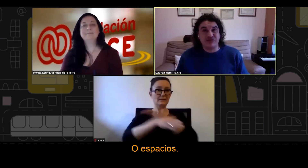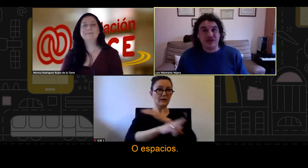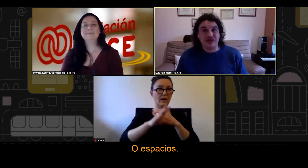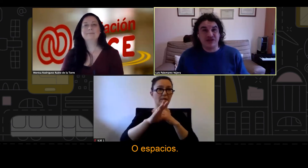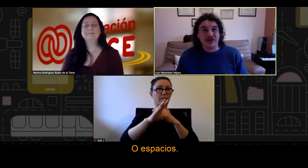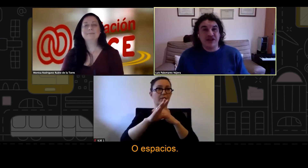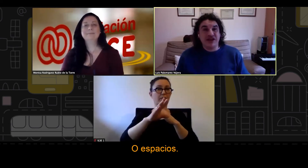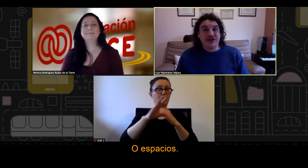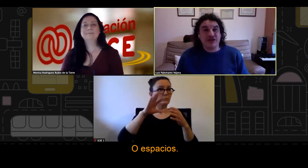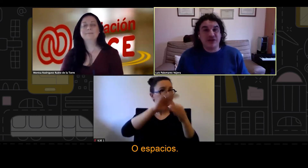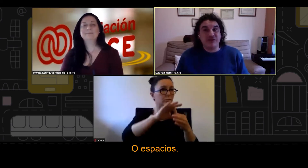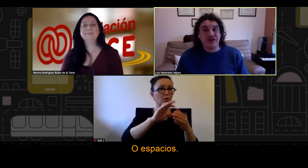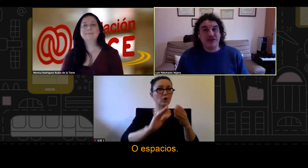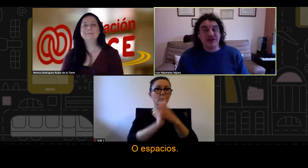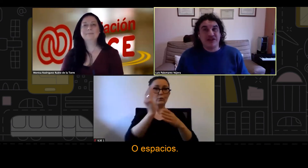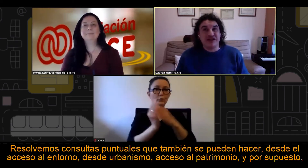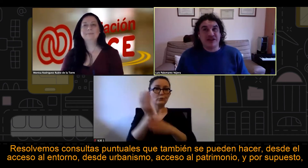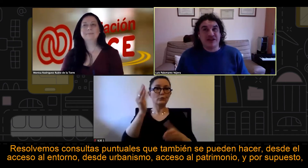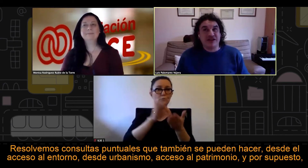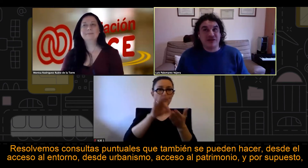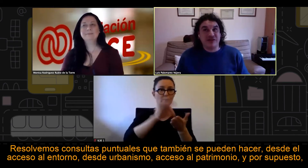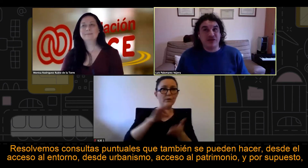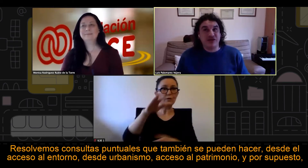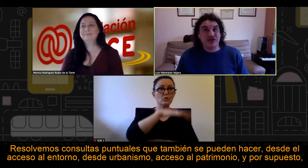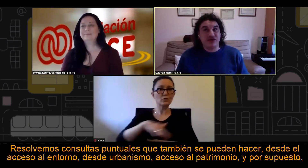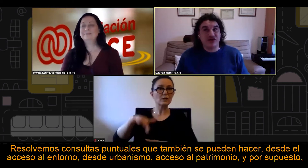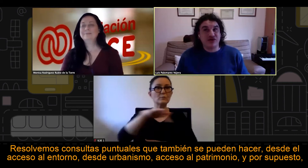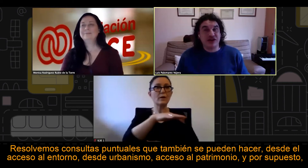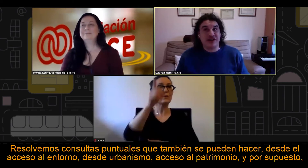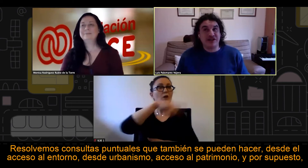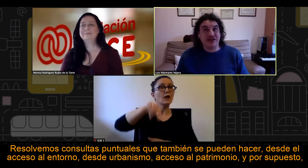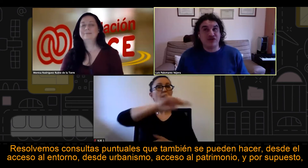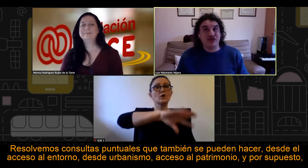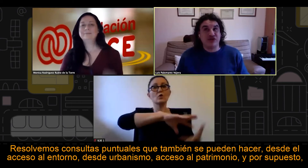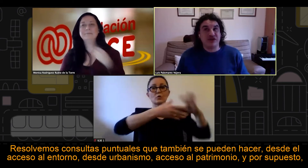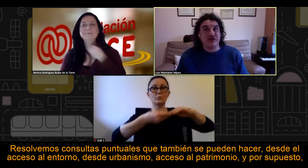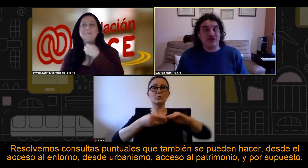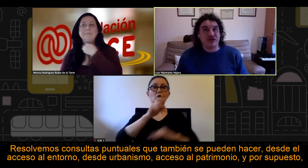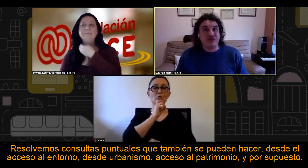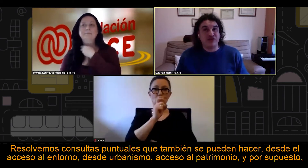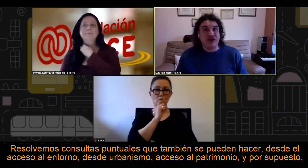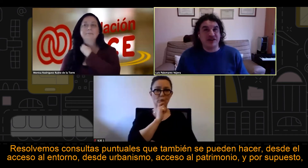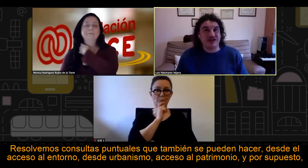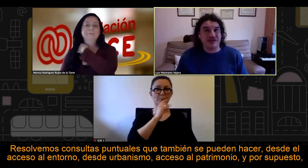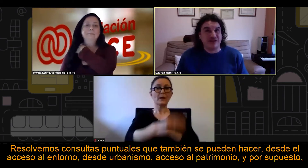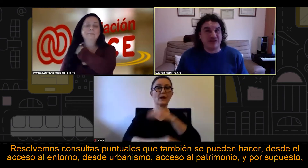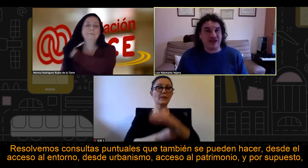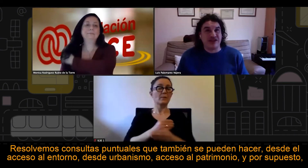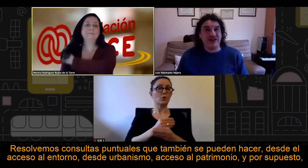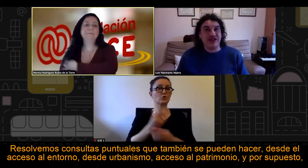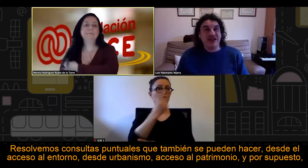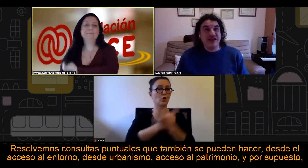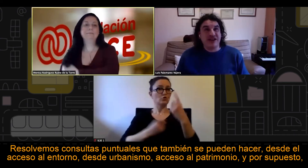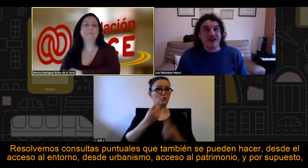o espacios. Entonces, bueno, pues resolvemos consultas, incluso consultas puntuales que también se pueden